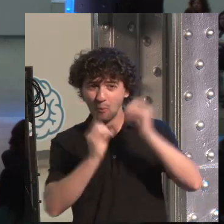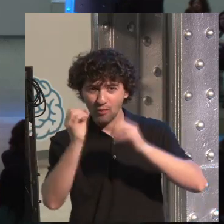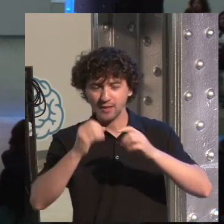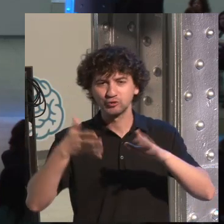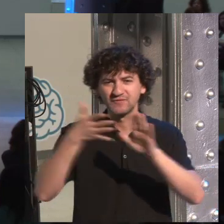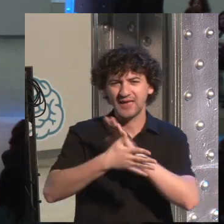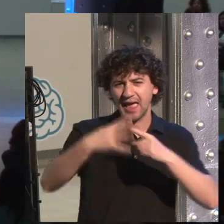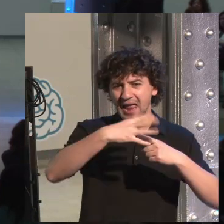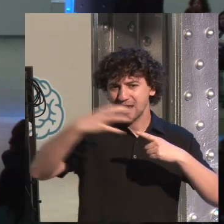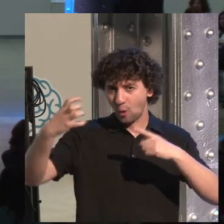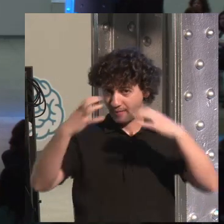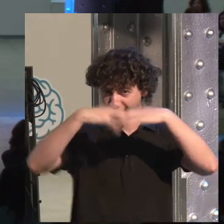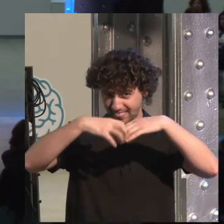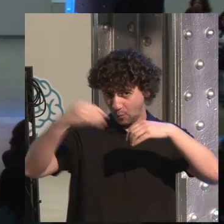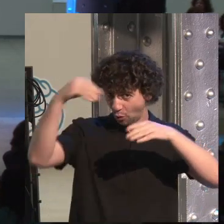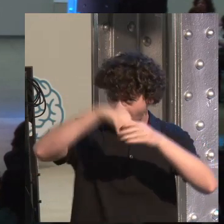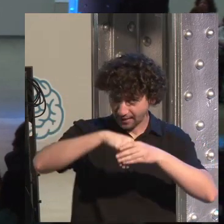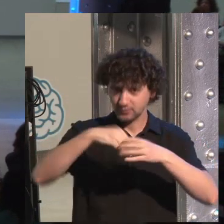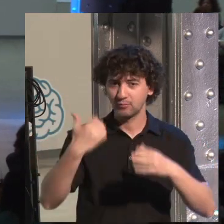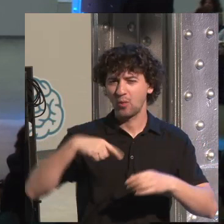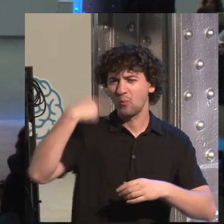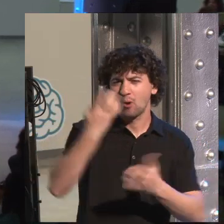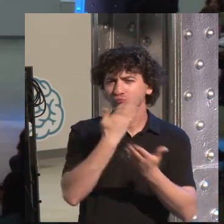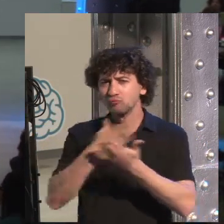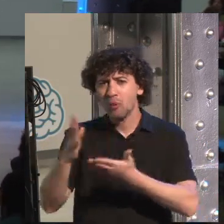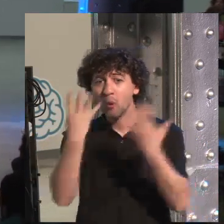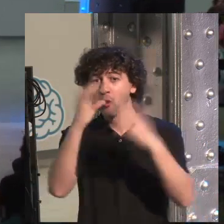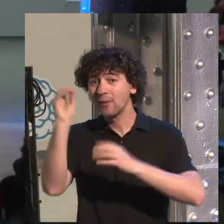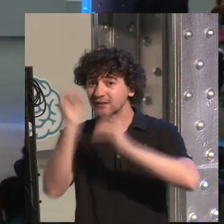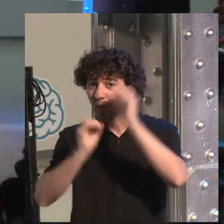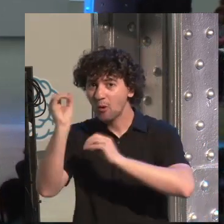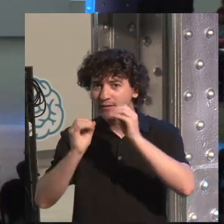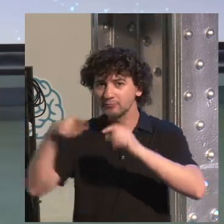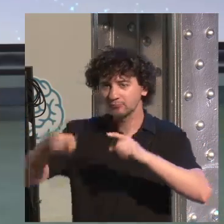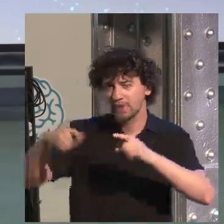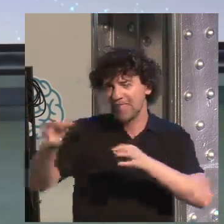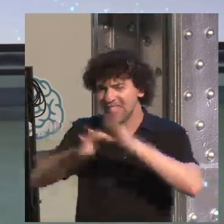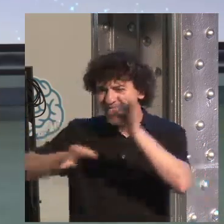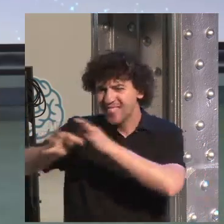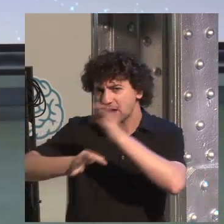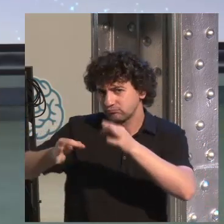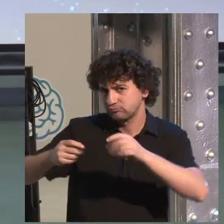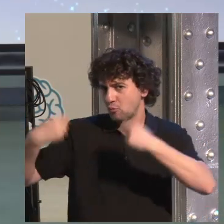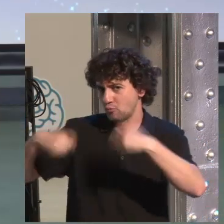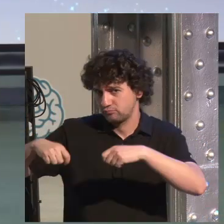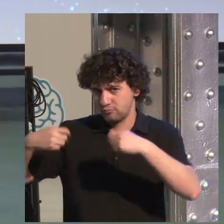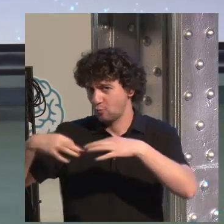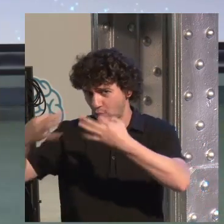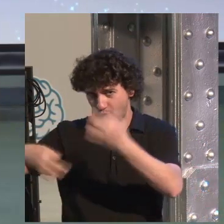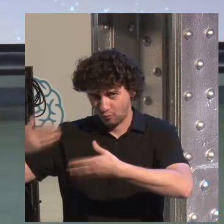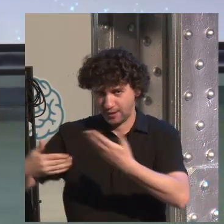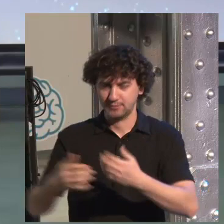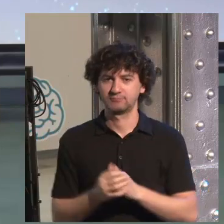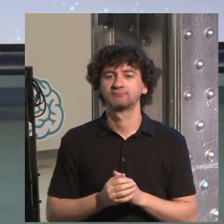neuronas. La otra tochada de células, el 90% alrededor, son otro tipo celular, células gliales. Lo que